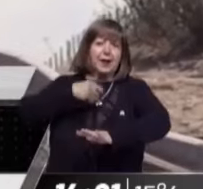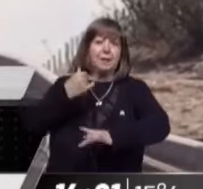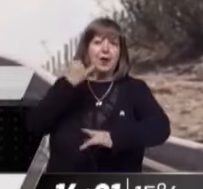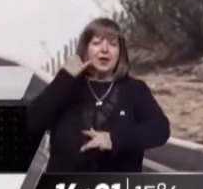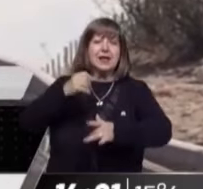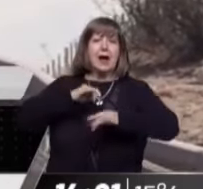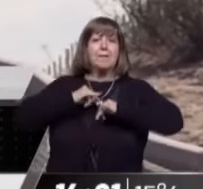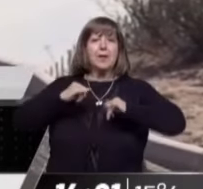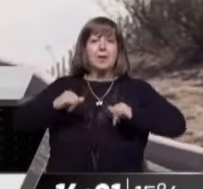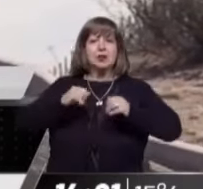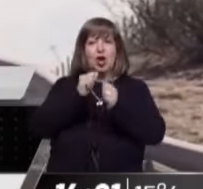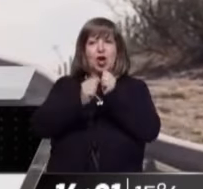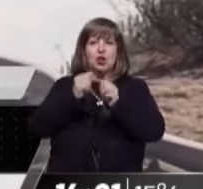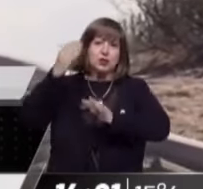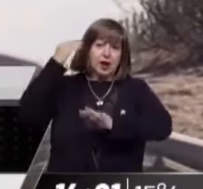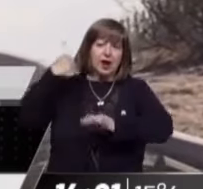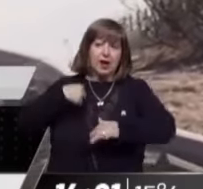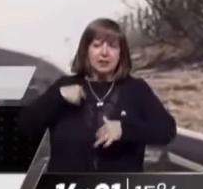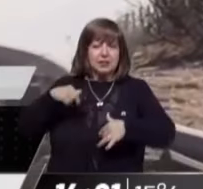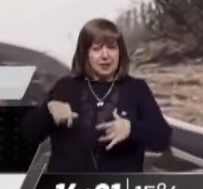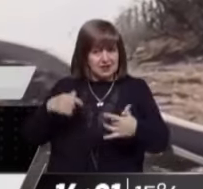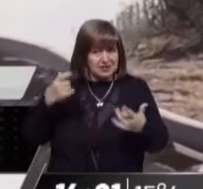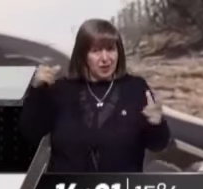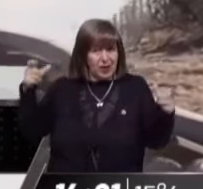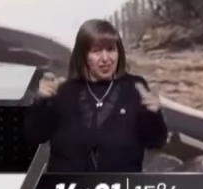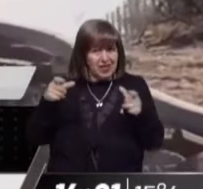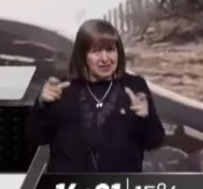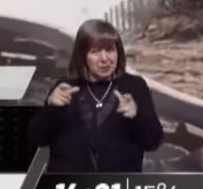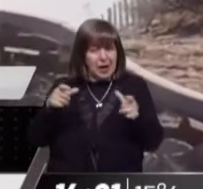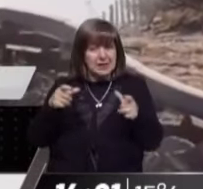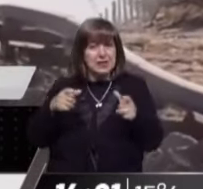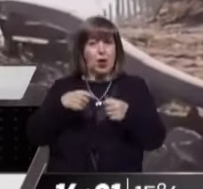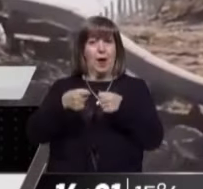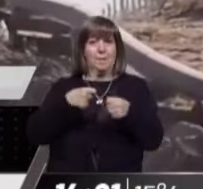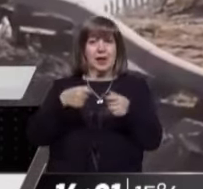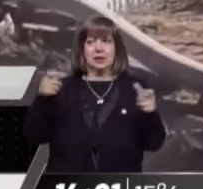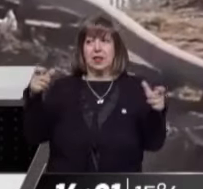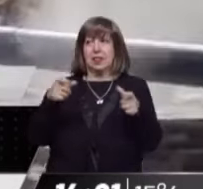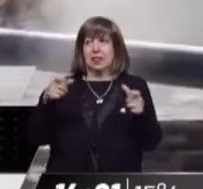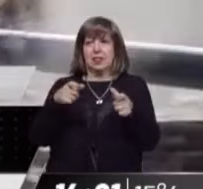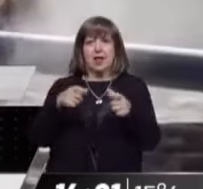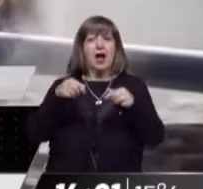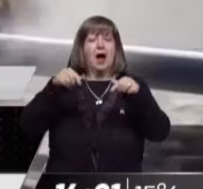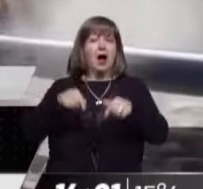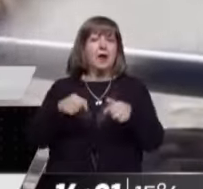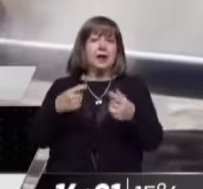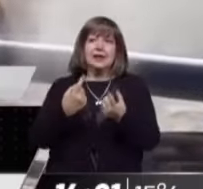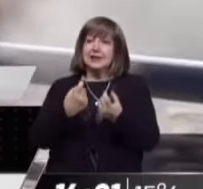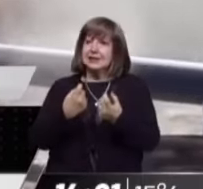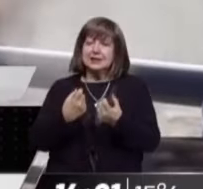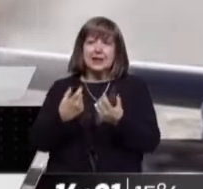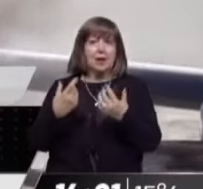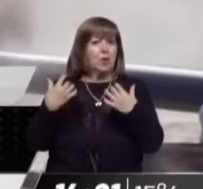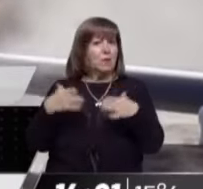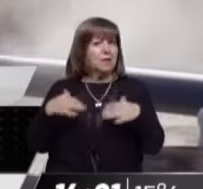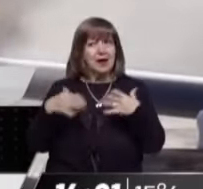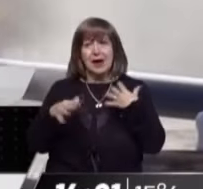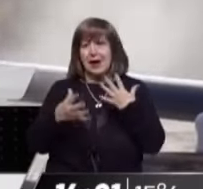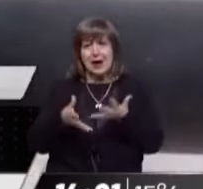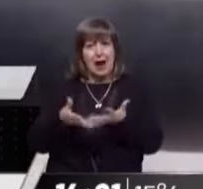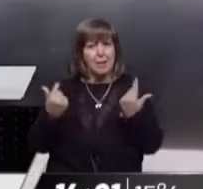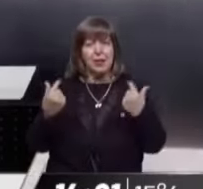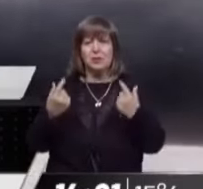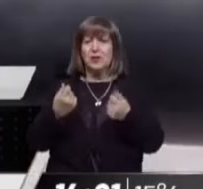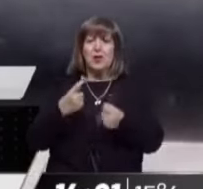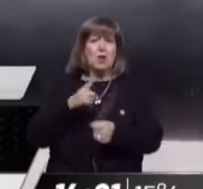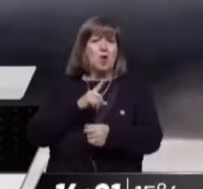vigente porque nosotros estamos sosteniendo el costo aún de lo que significa esta obra, porque a nosotros sí nos duele que esto se